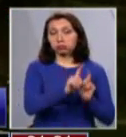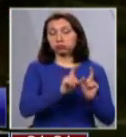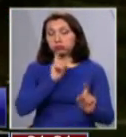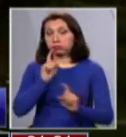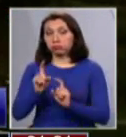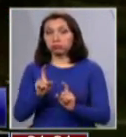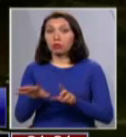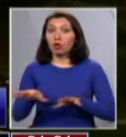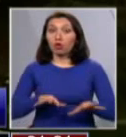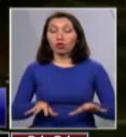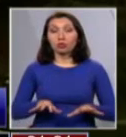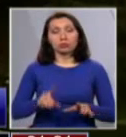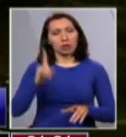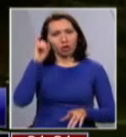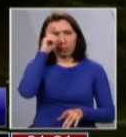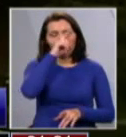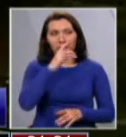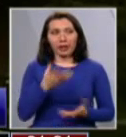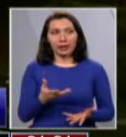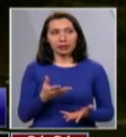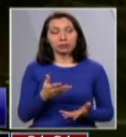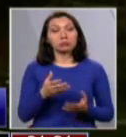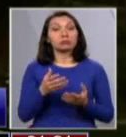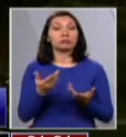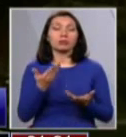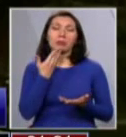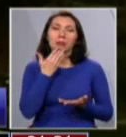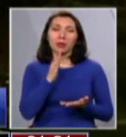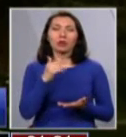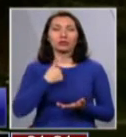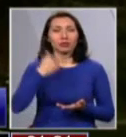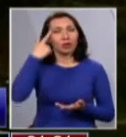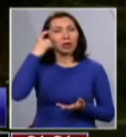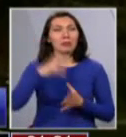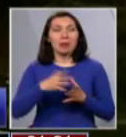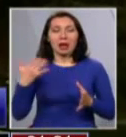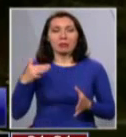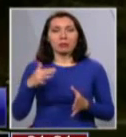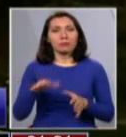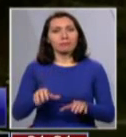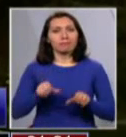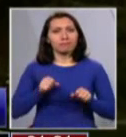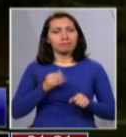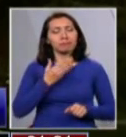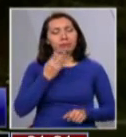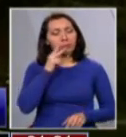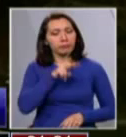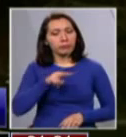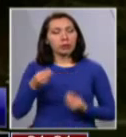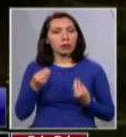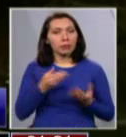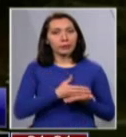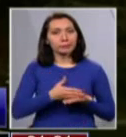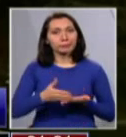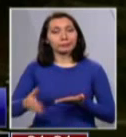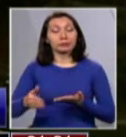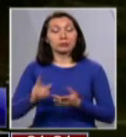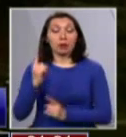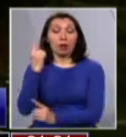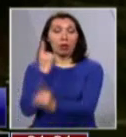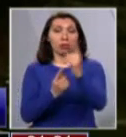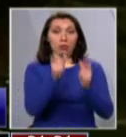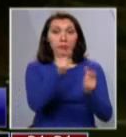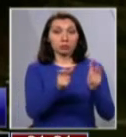cosas que son complejas por eso que yo creo que lo más importante es atenerse lo más a los hechos y que cada persona